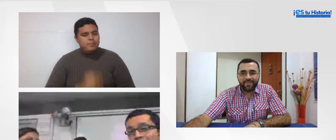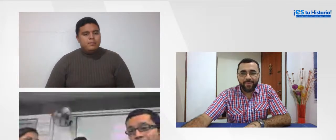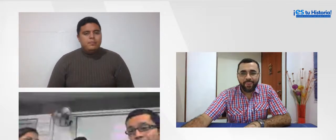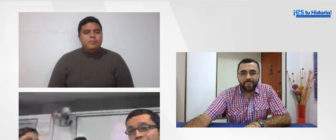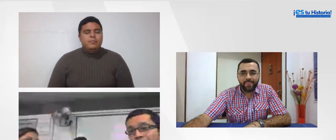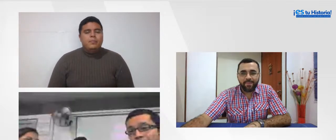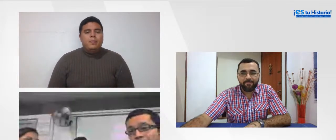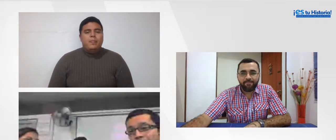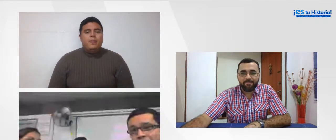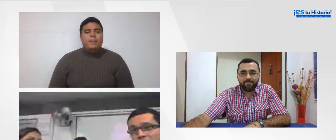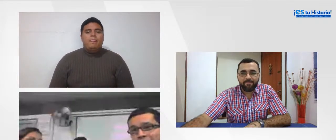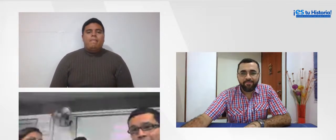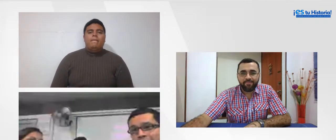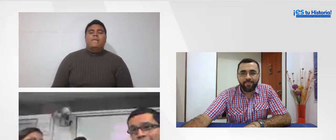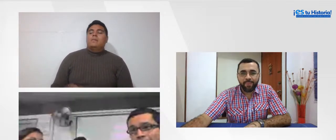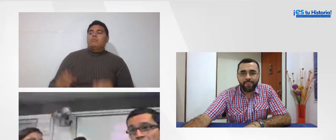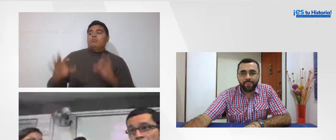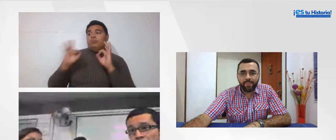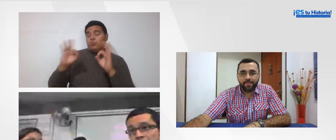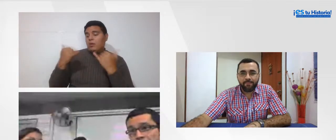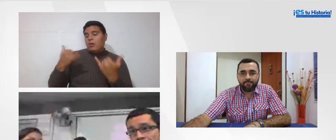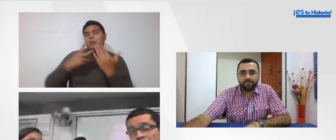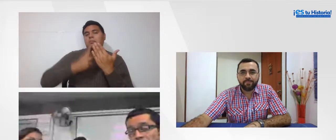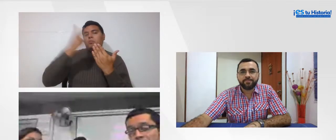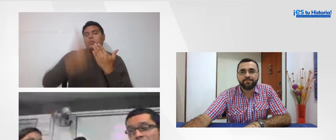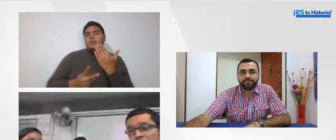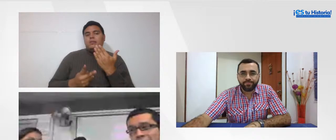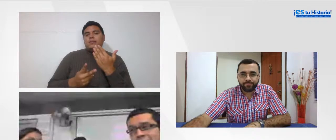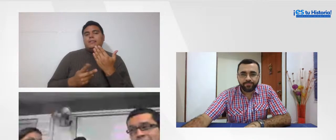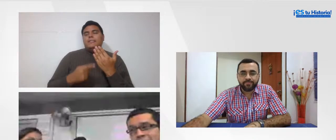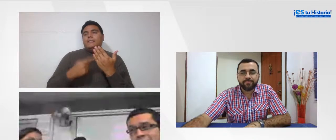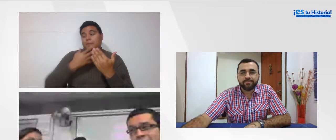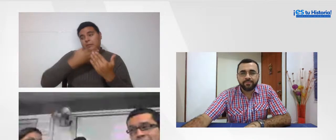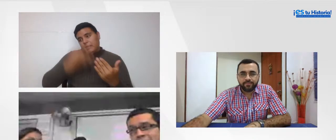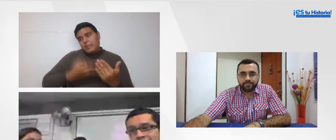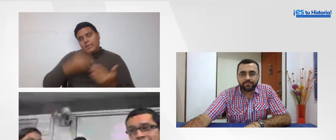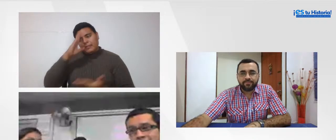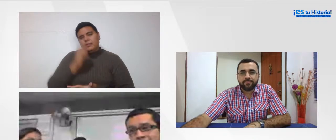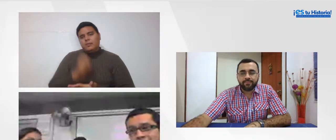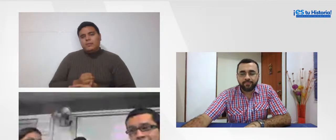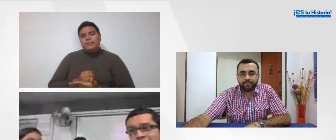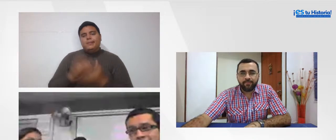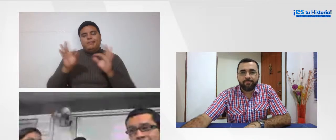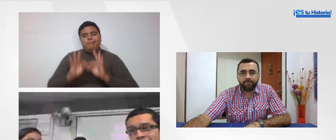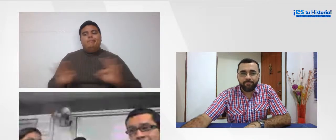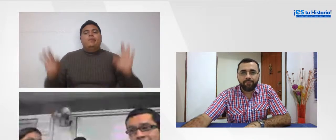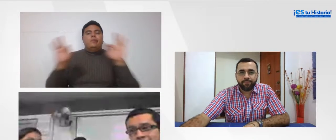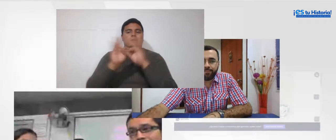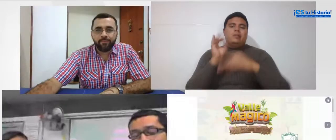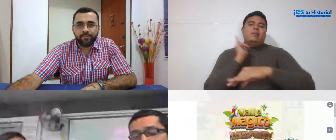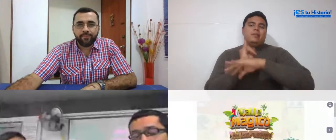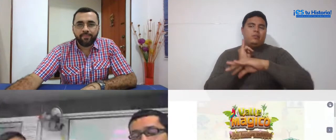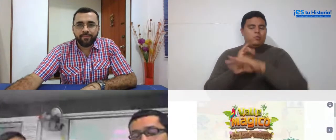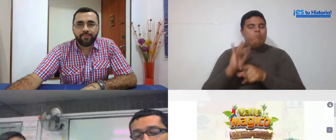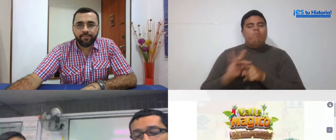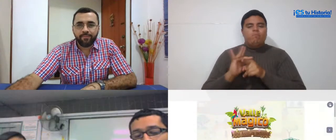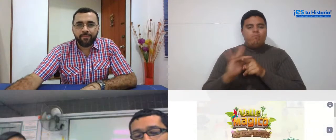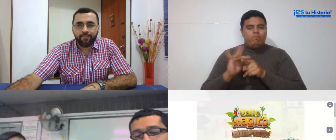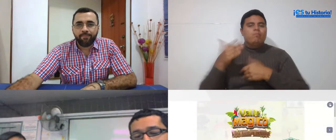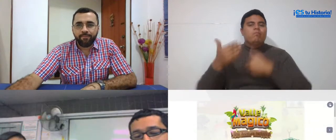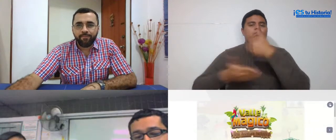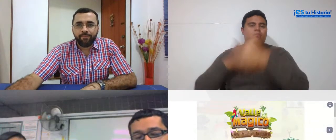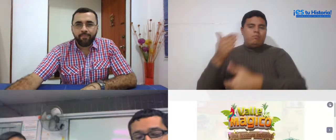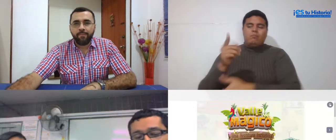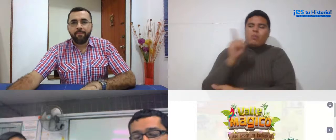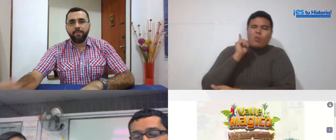Bueno, lo primero me parece un proyecto, la verdad, muy importante dentro de una institución educativa, ya que ayuda